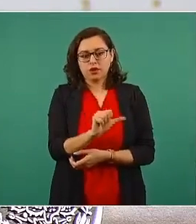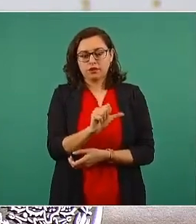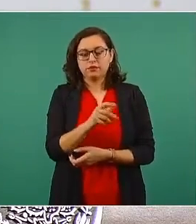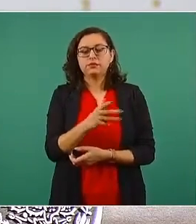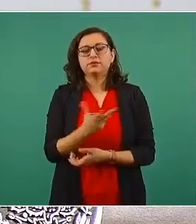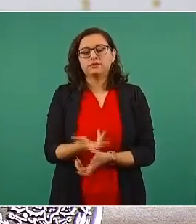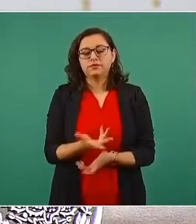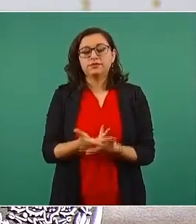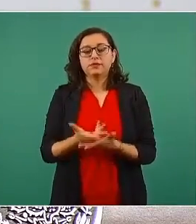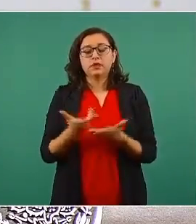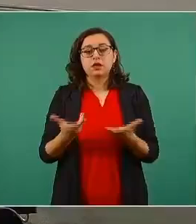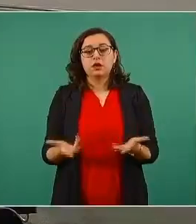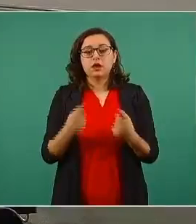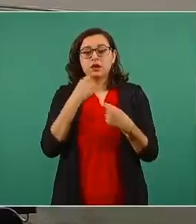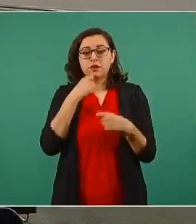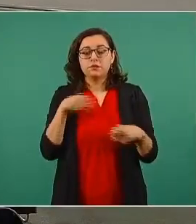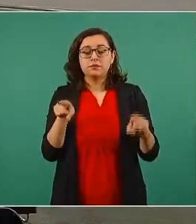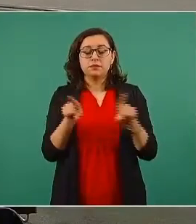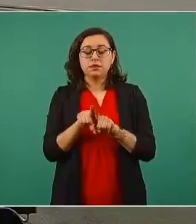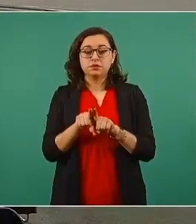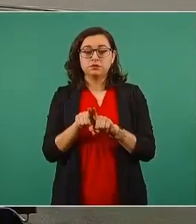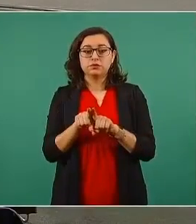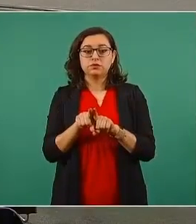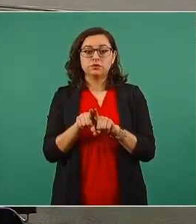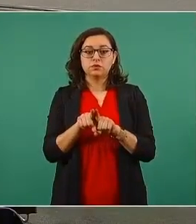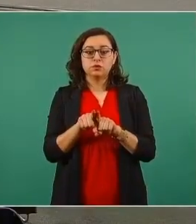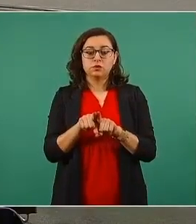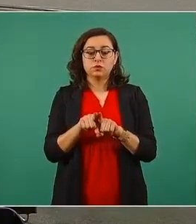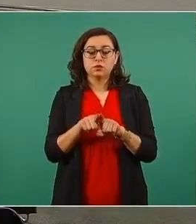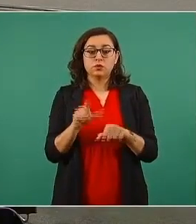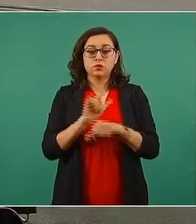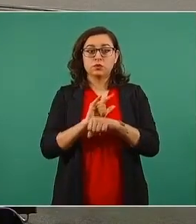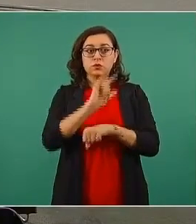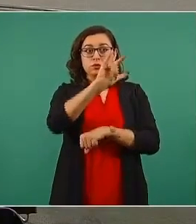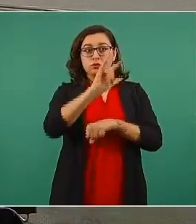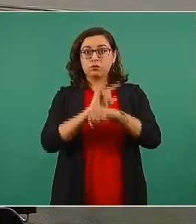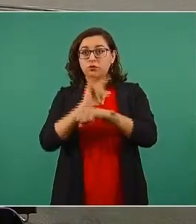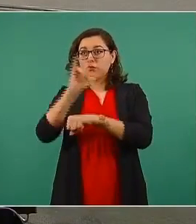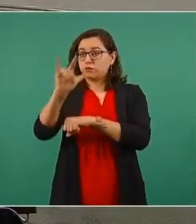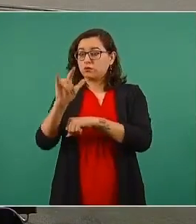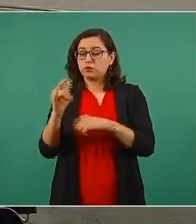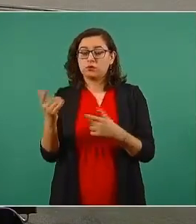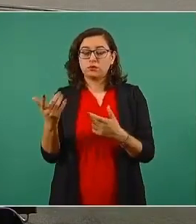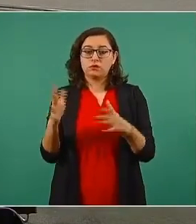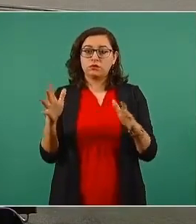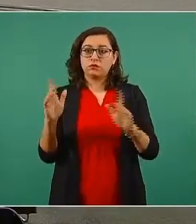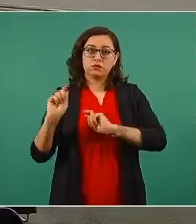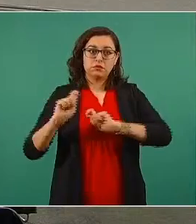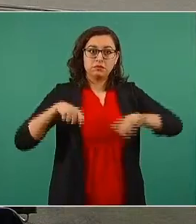En el caso de las privatizaciones de las aerolíneas, lo mismo.